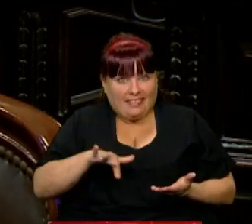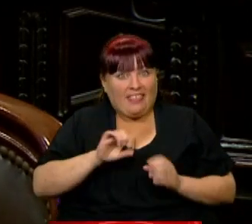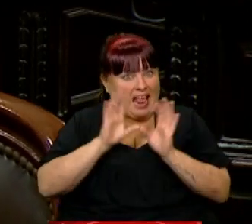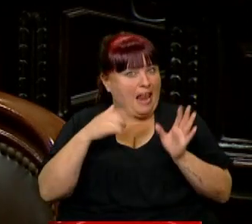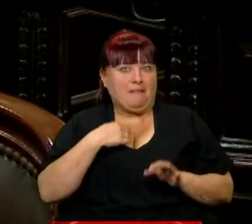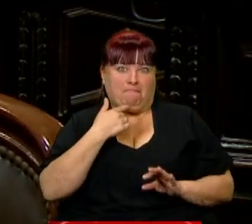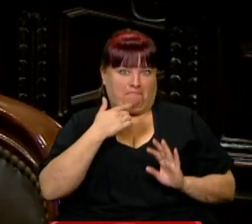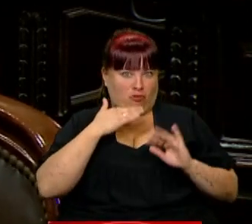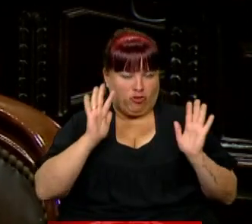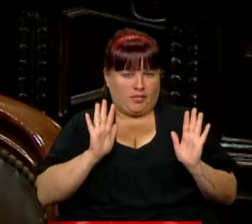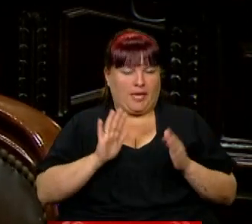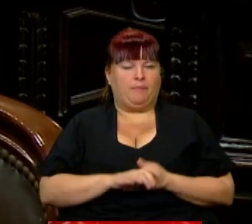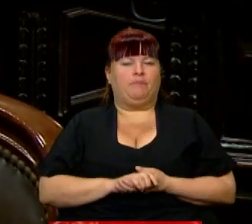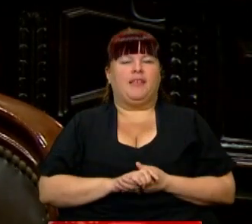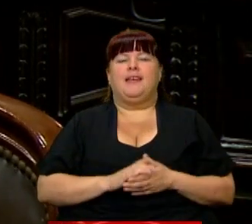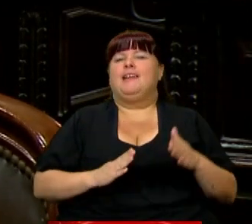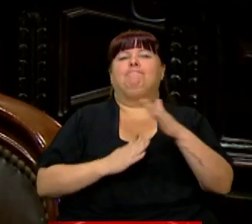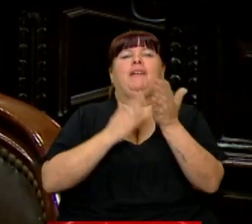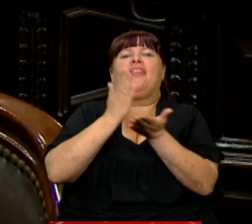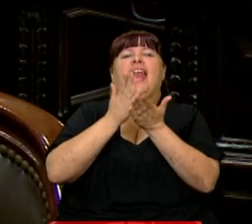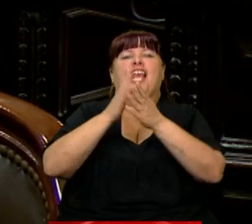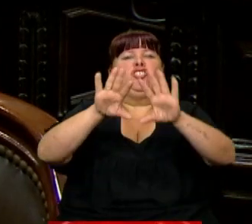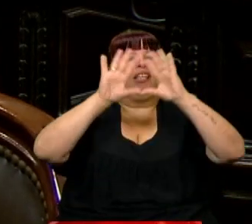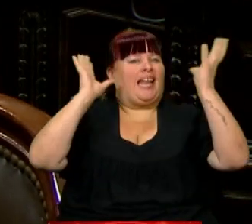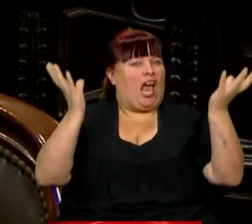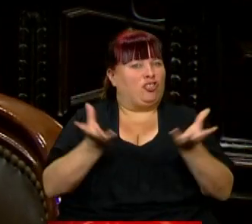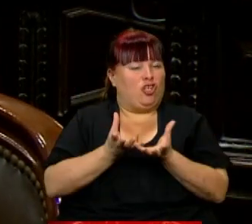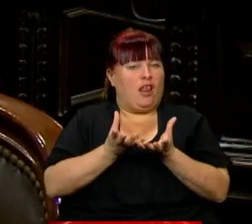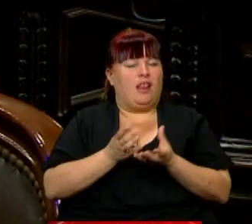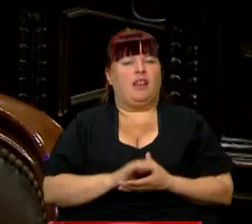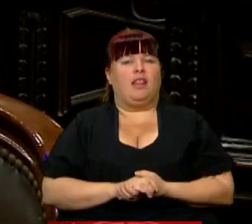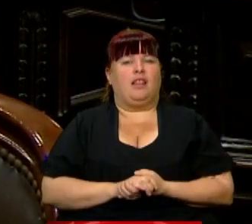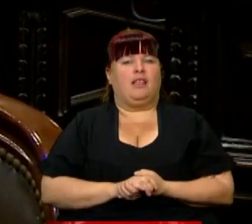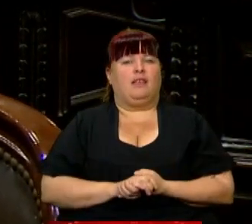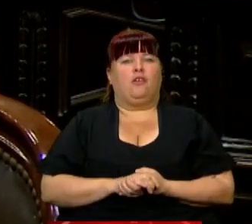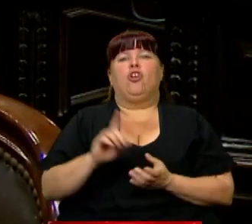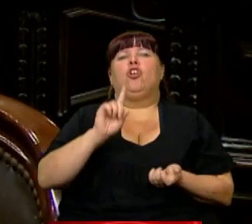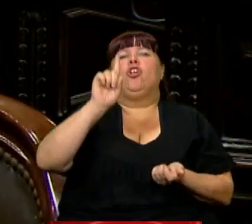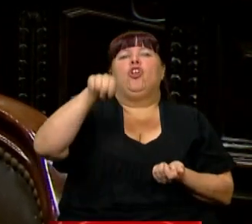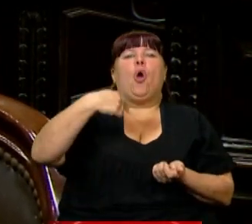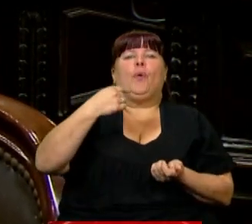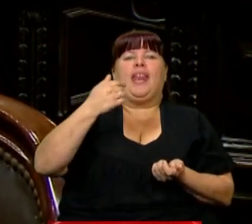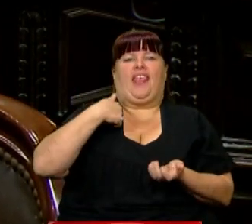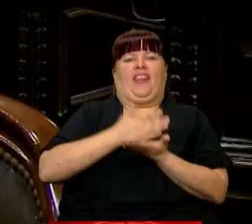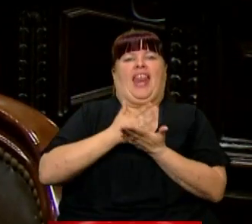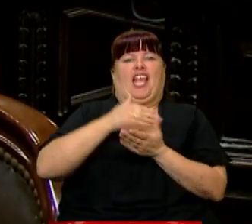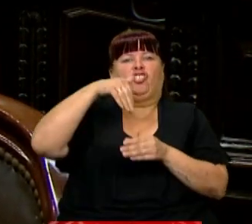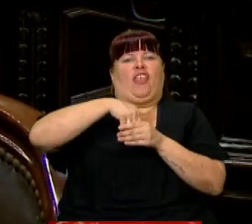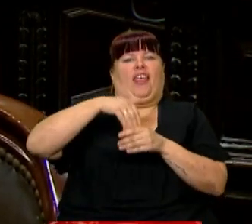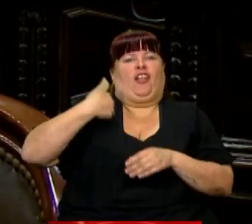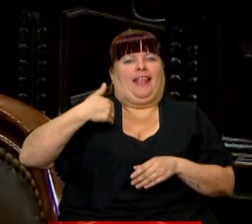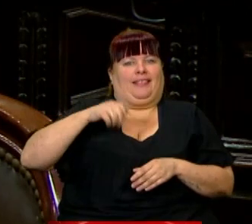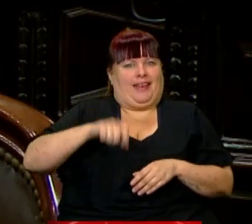claro. La supremacía del derecho internacional no proviene de nuestro derecho